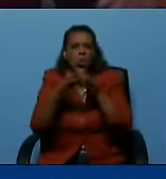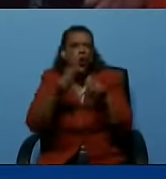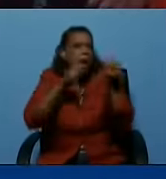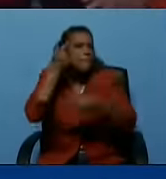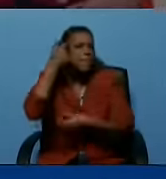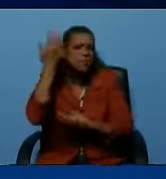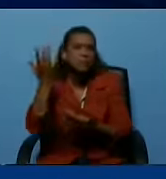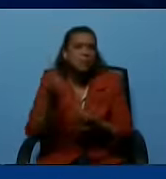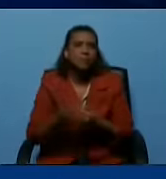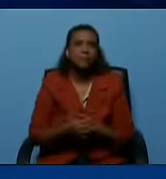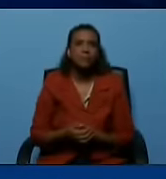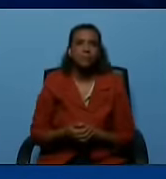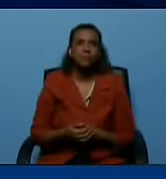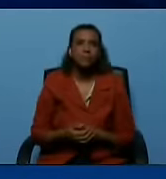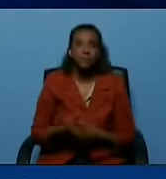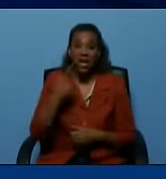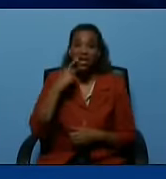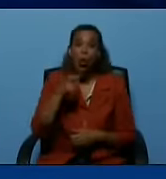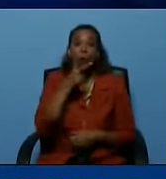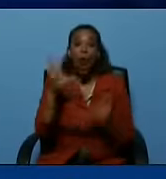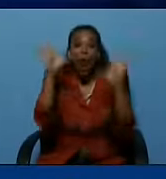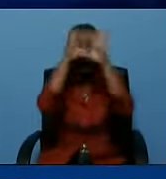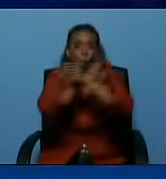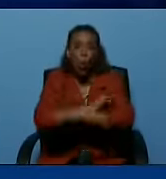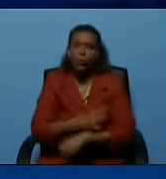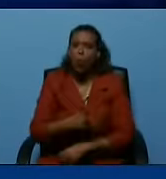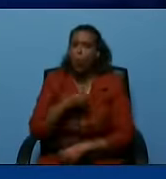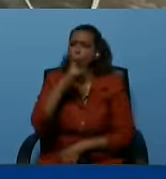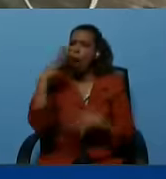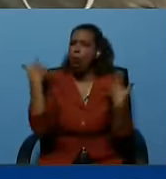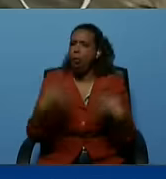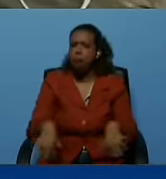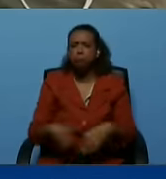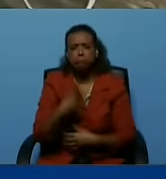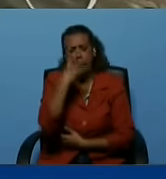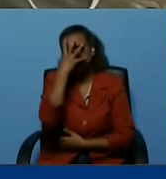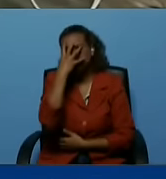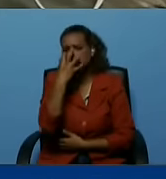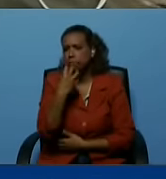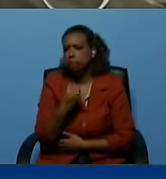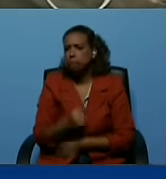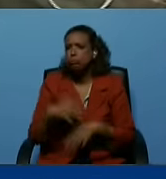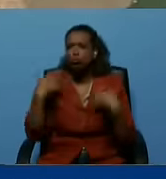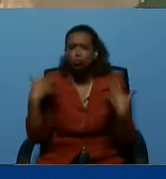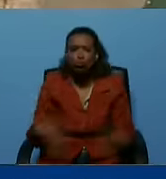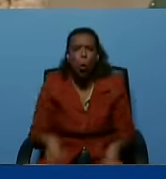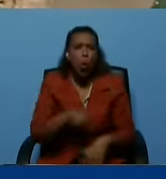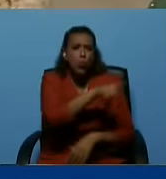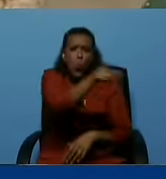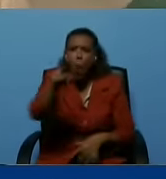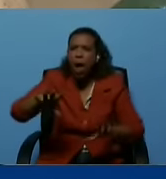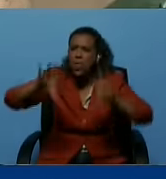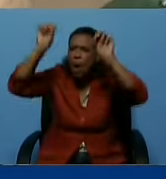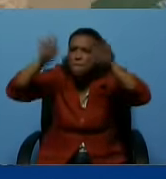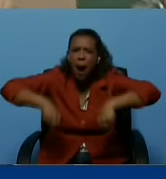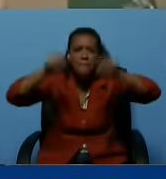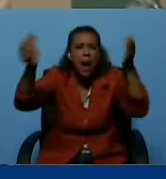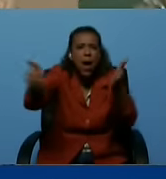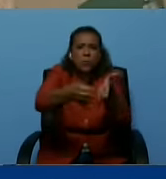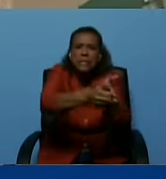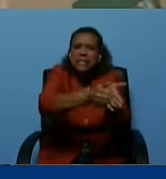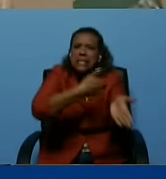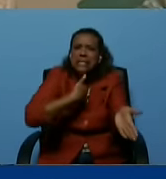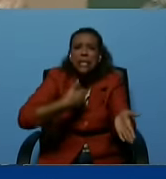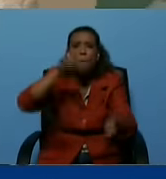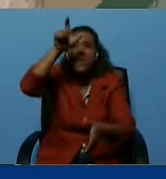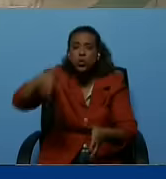tú? Bueno, esa fue una noche demasiado, pero demasiado triste. De verdad, de ver nuestros locales vacíos, que